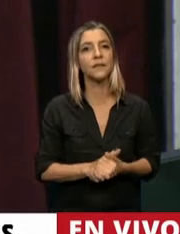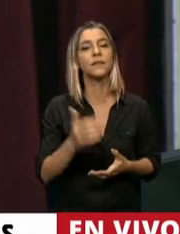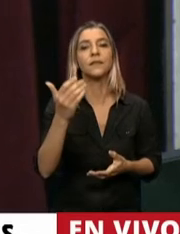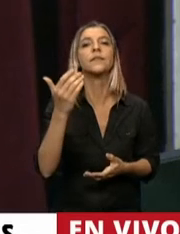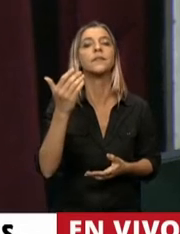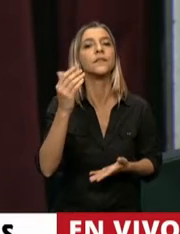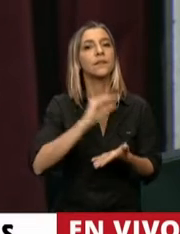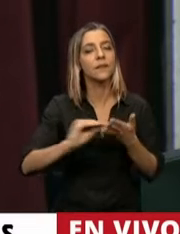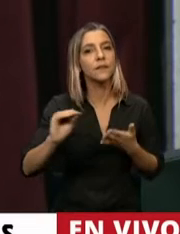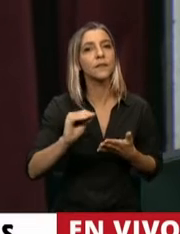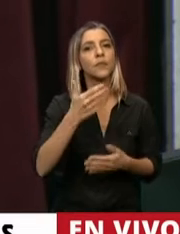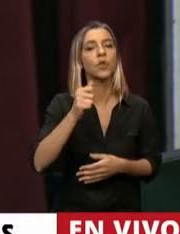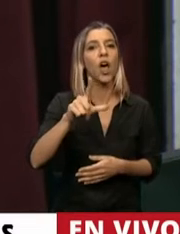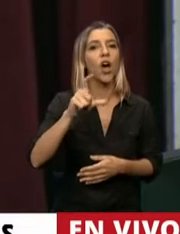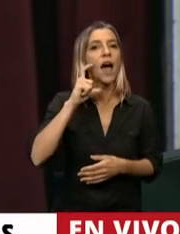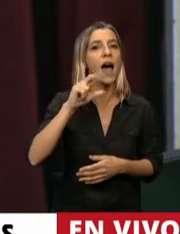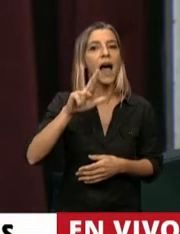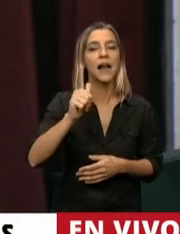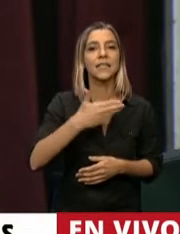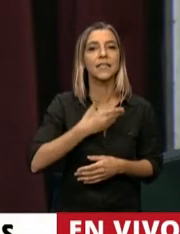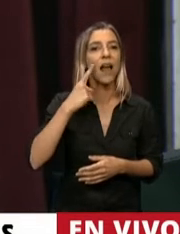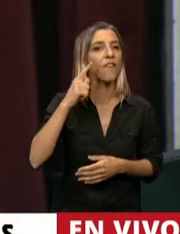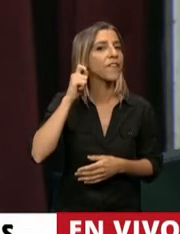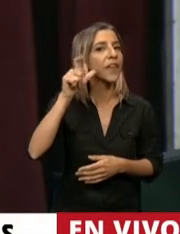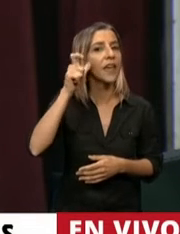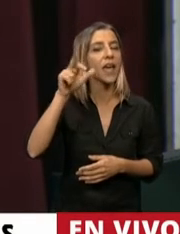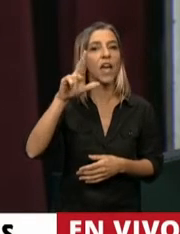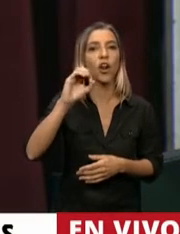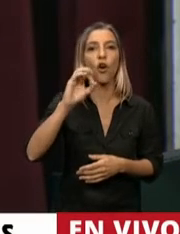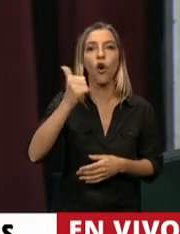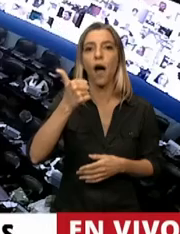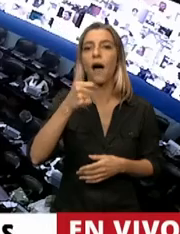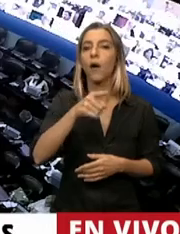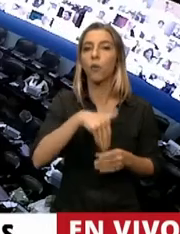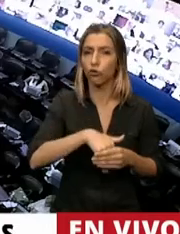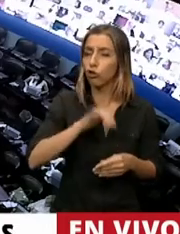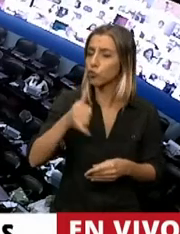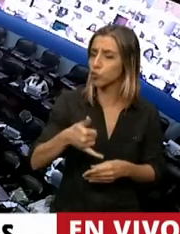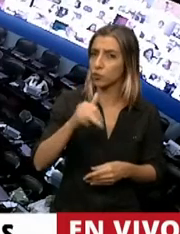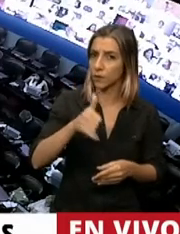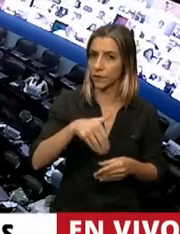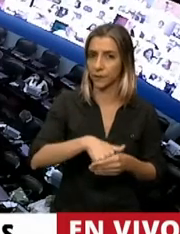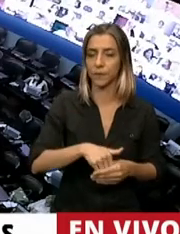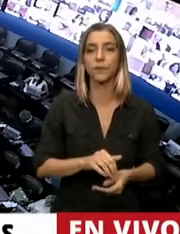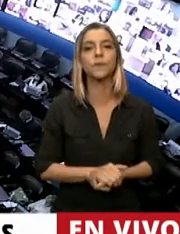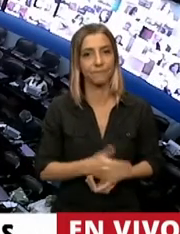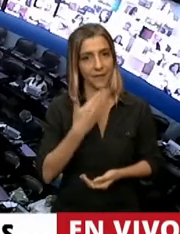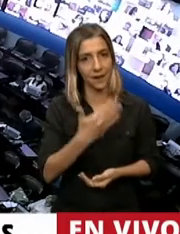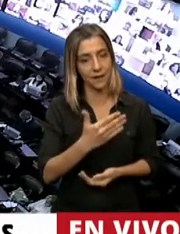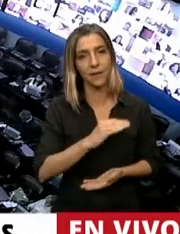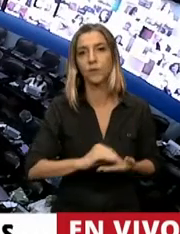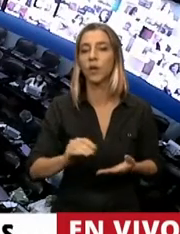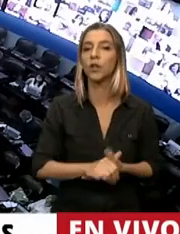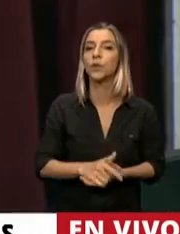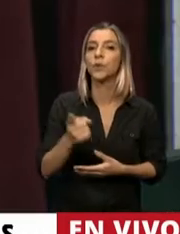diputada alcira elsa figueroa para expresar el sentido de su voto afirmativo presidente gracias diputada